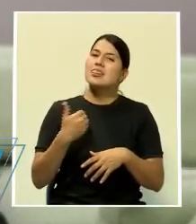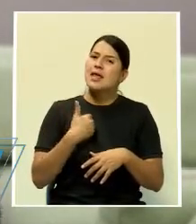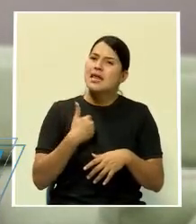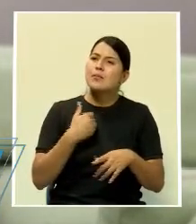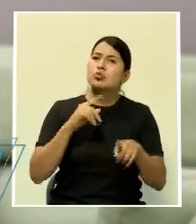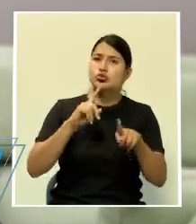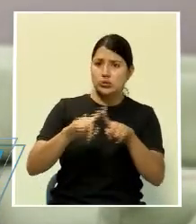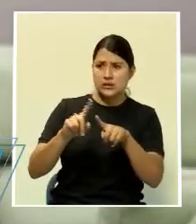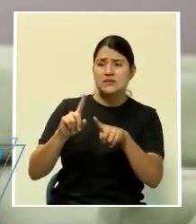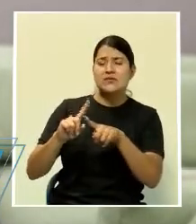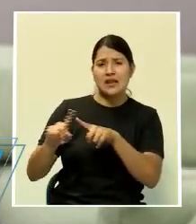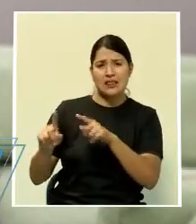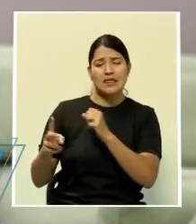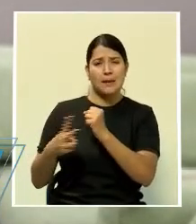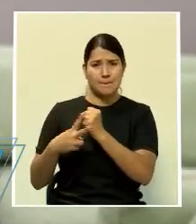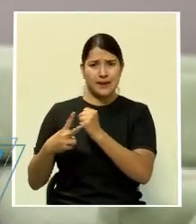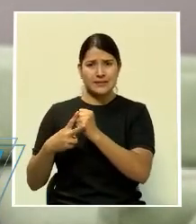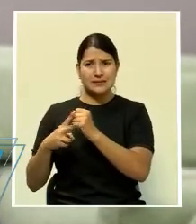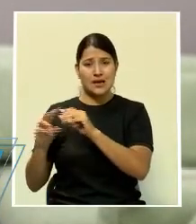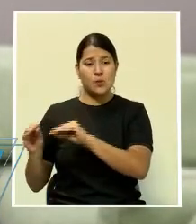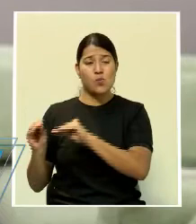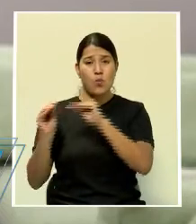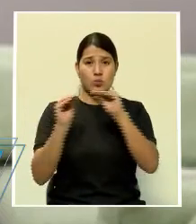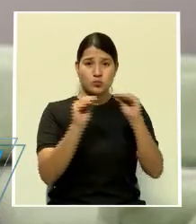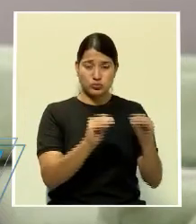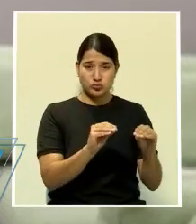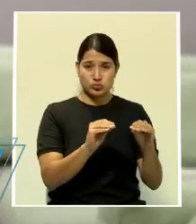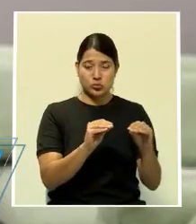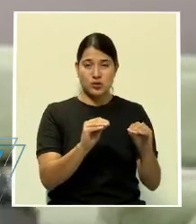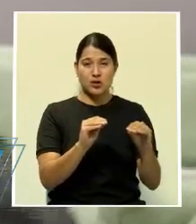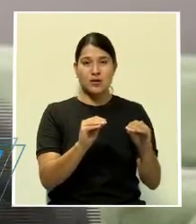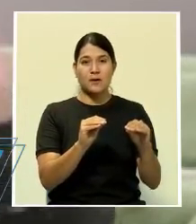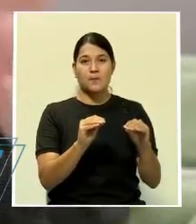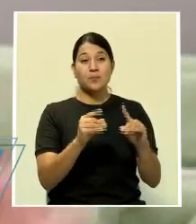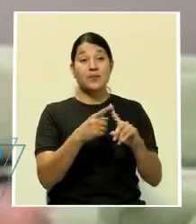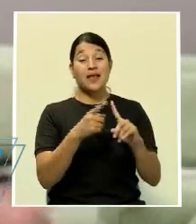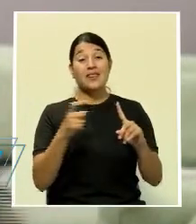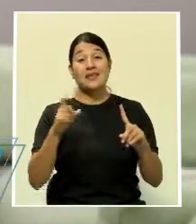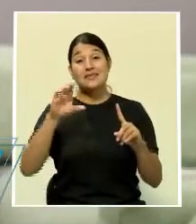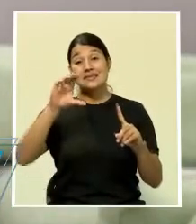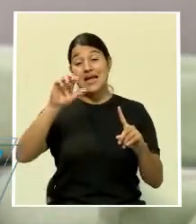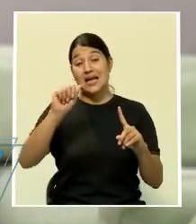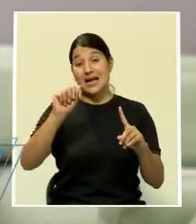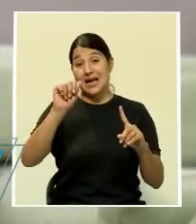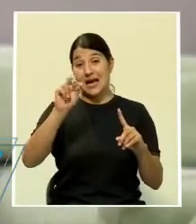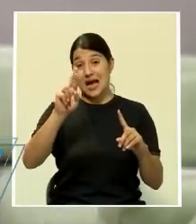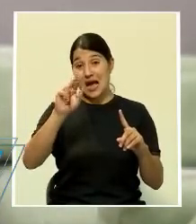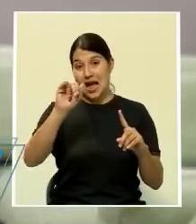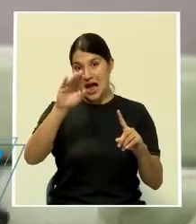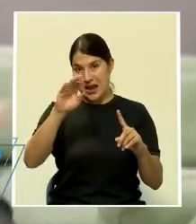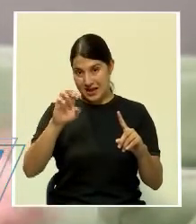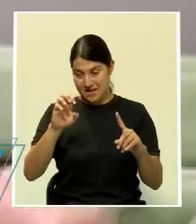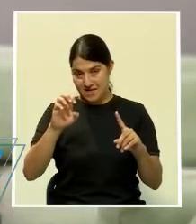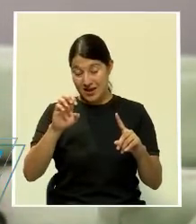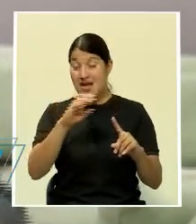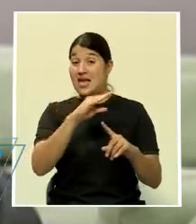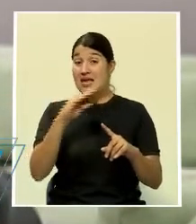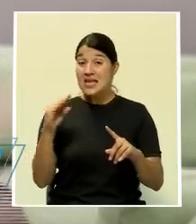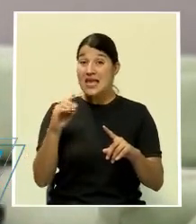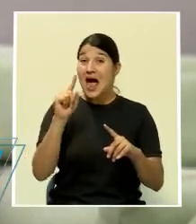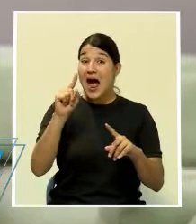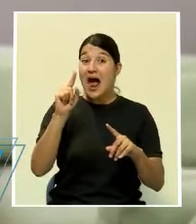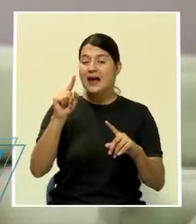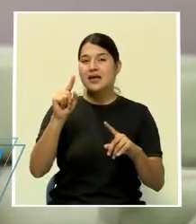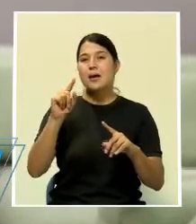serie de migraciones provenientes de el Caribe en su totalidad, y en esas migraciones